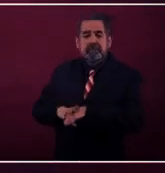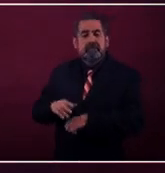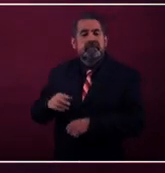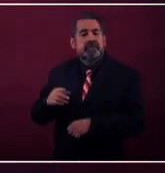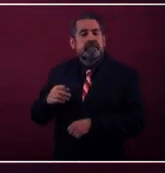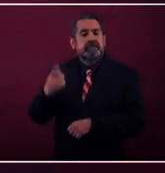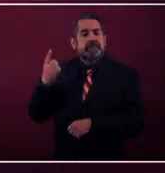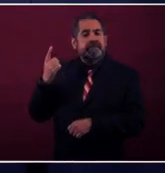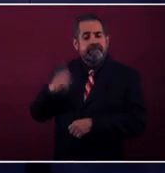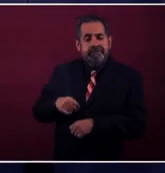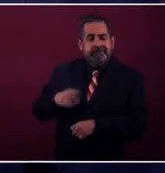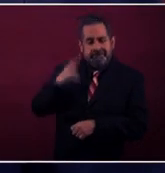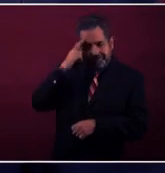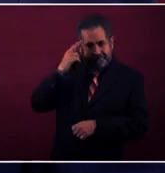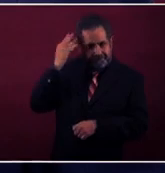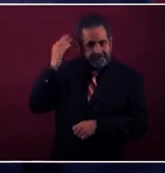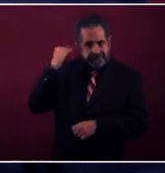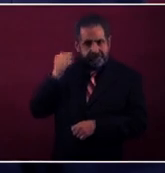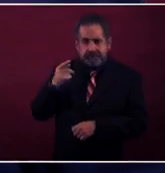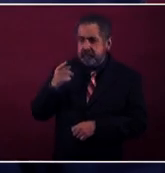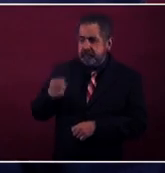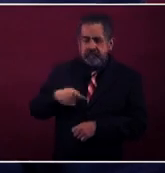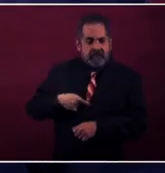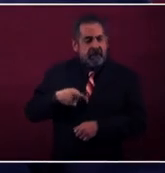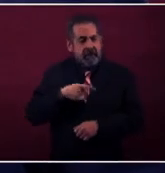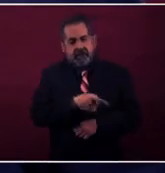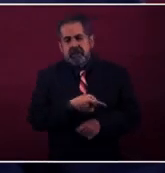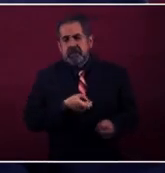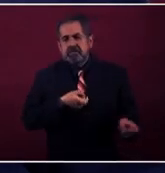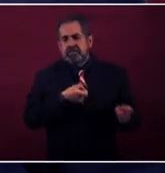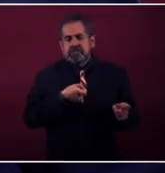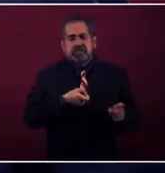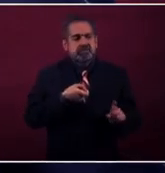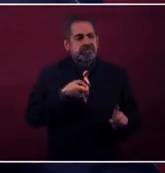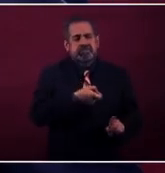de llevar a cabo ejecuciones, masacres.